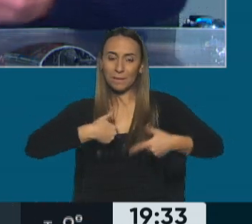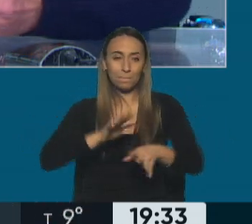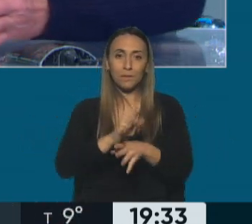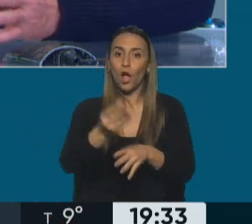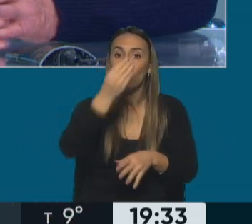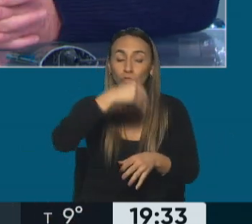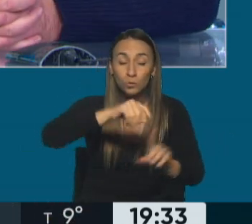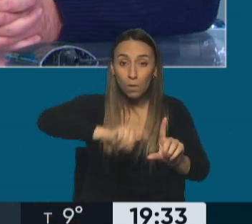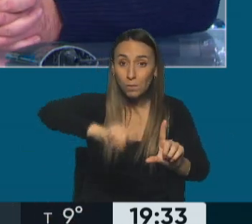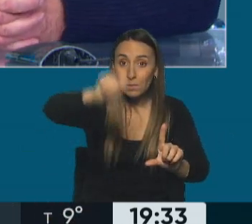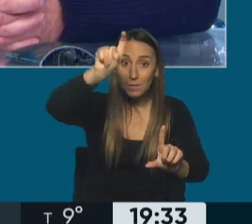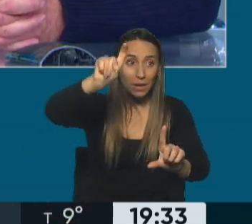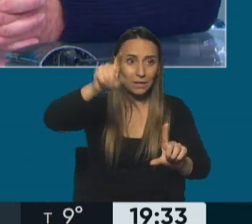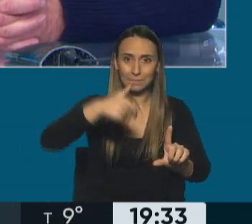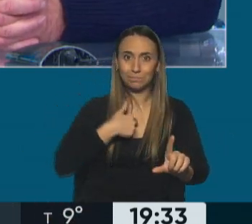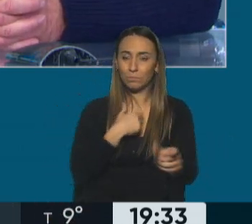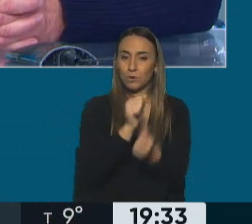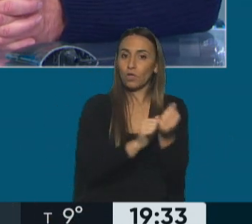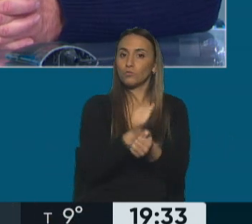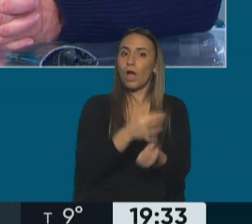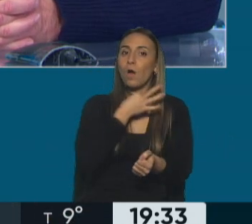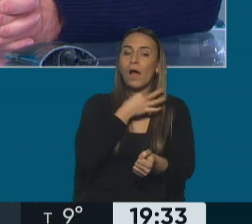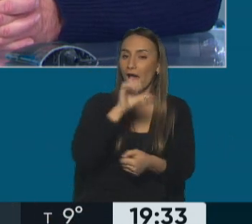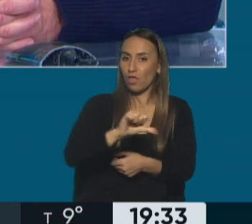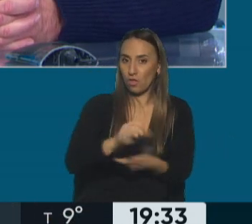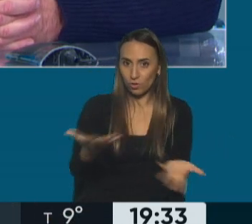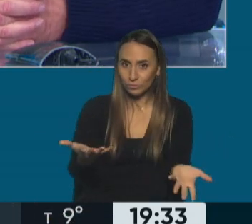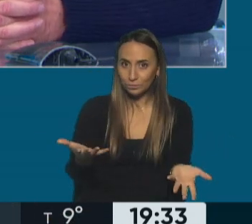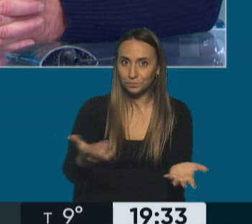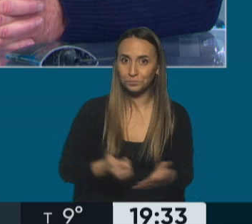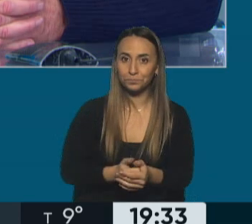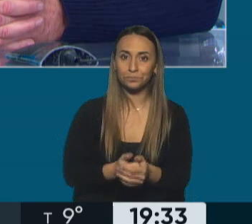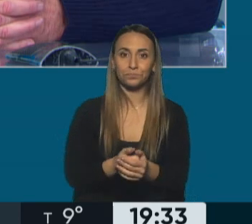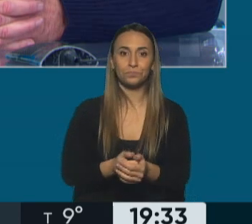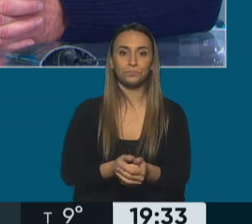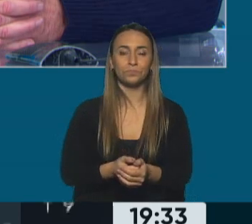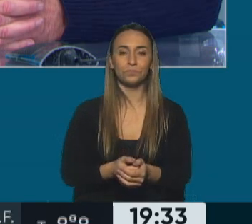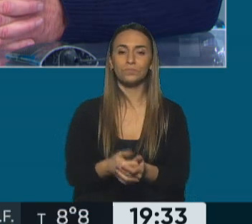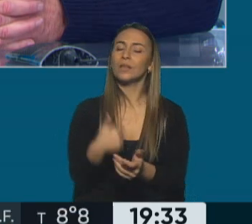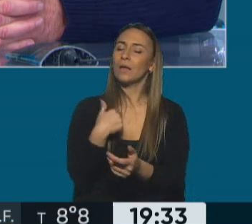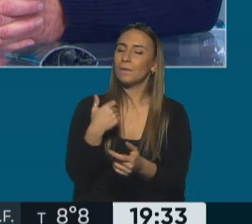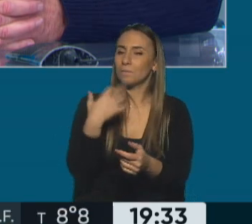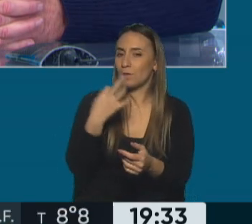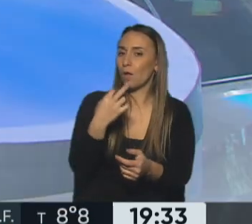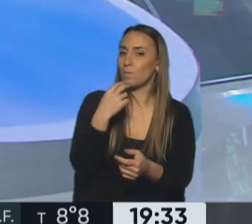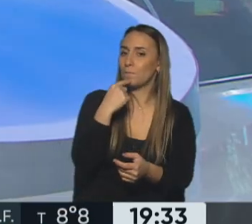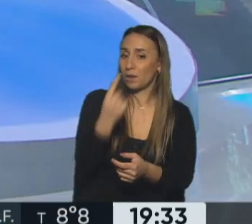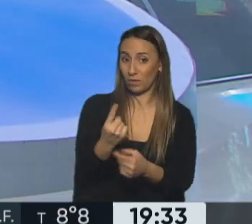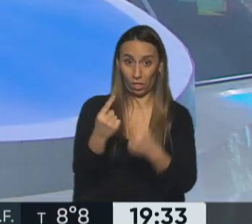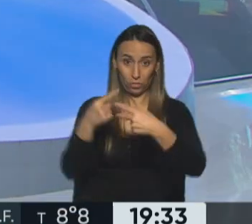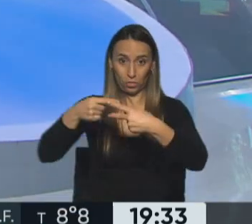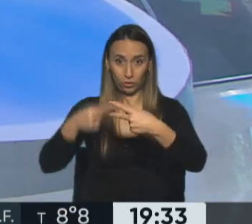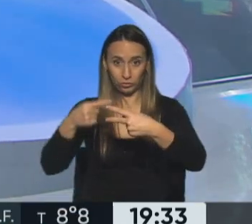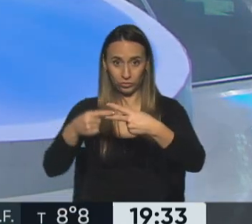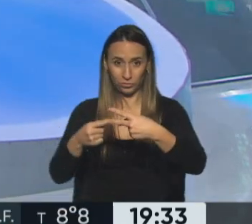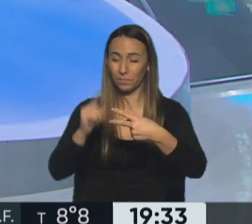seguir rápidamente, digamos, tratando de abastecer esa demanda extraordinaria. Me gustaría hacerle dos repreguntas con respecto a